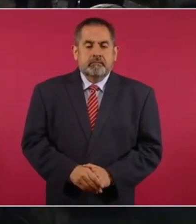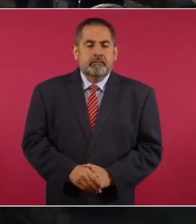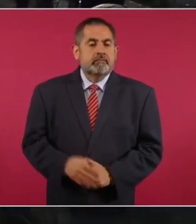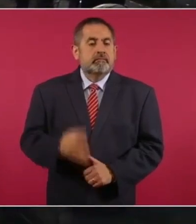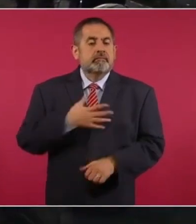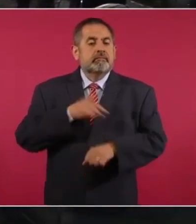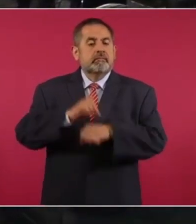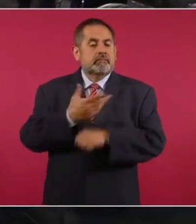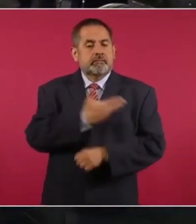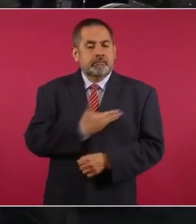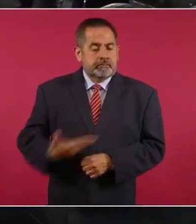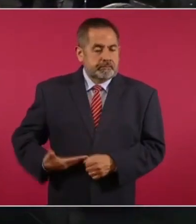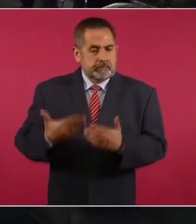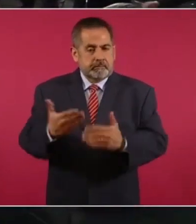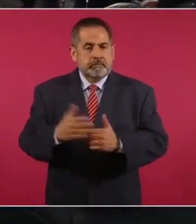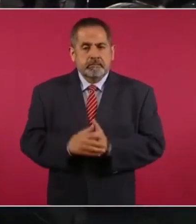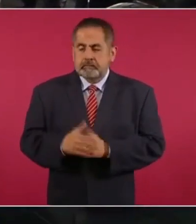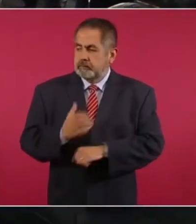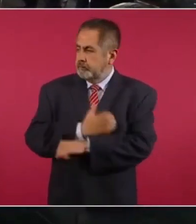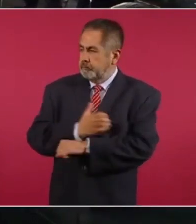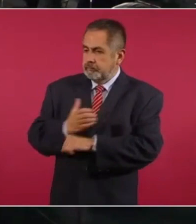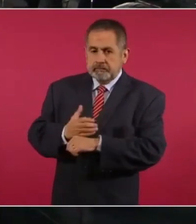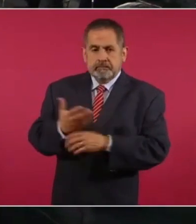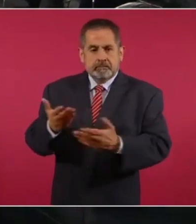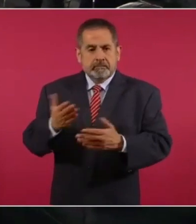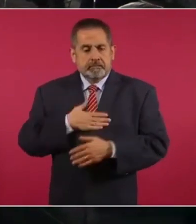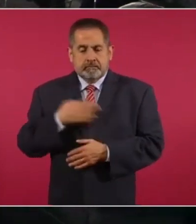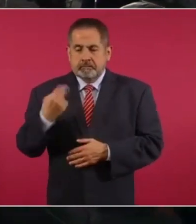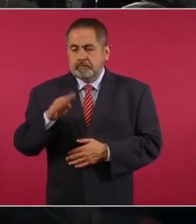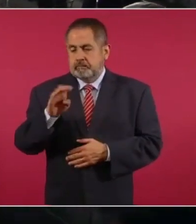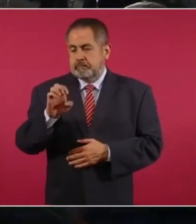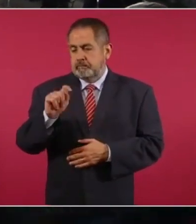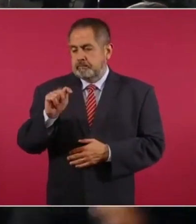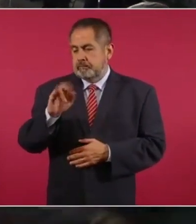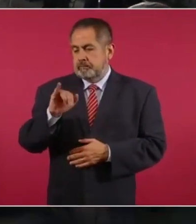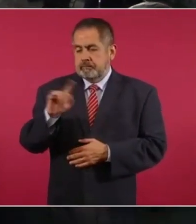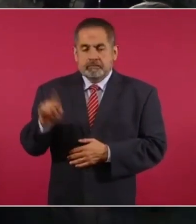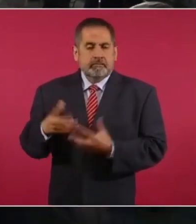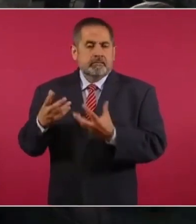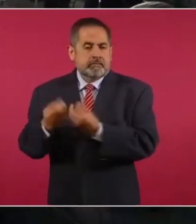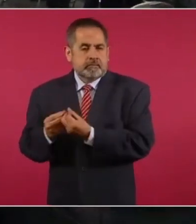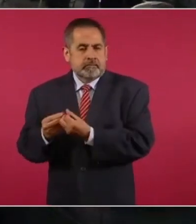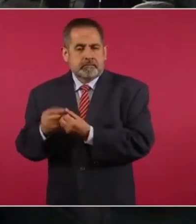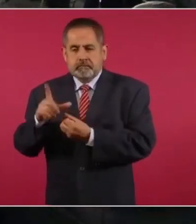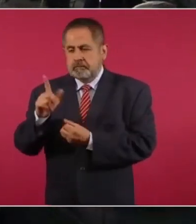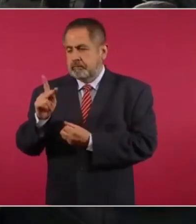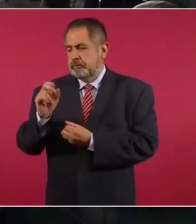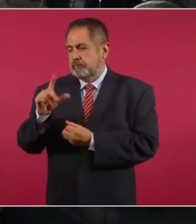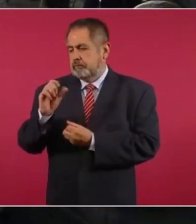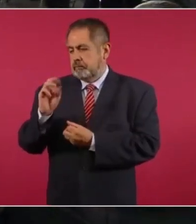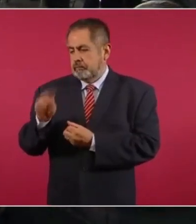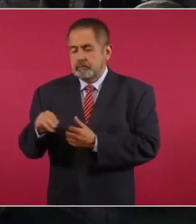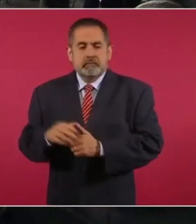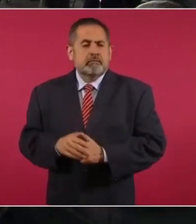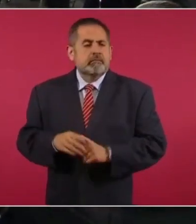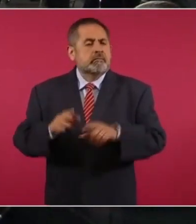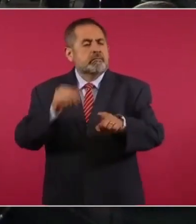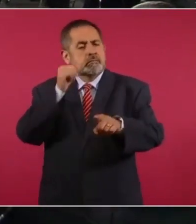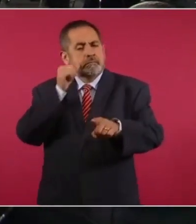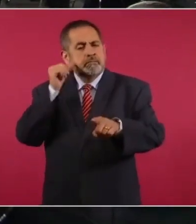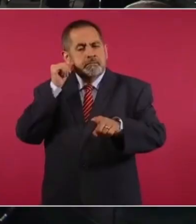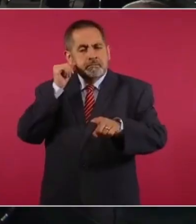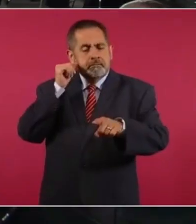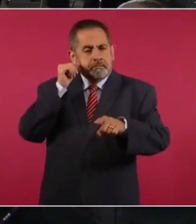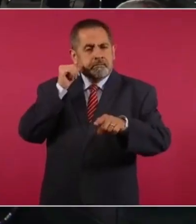Buenos días, presidente. Compañeros, Beatriz Contreras Castillo, de la revista Polemón. Presidente, el día de ayer se realizaron